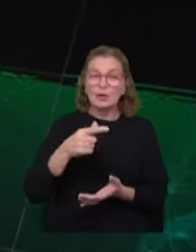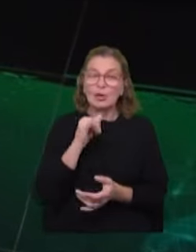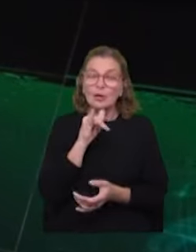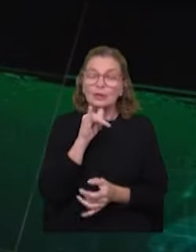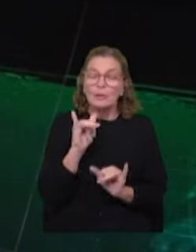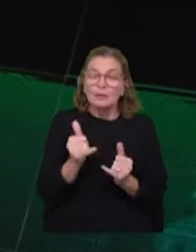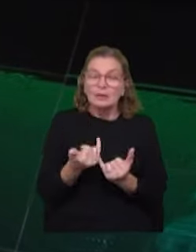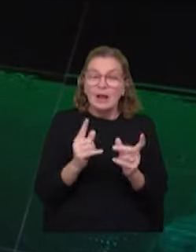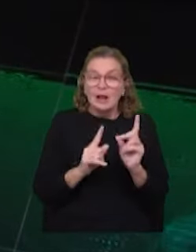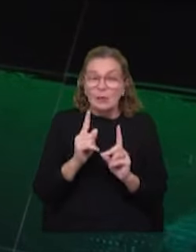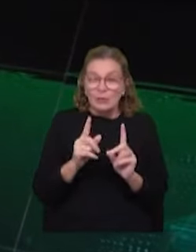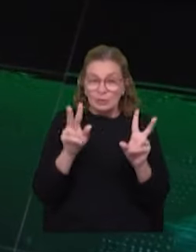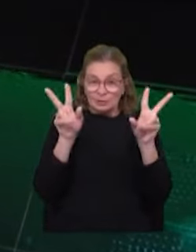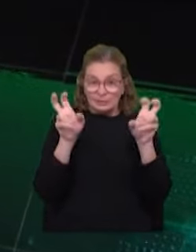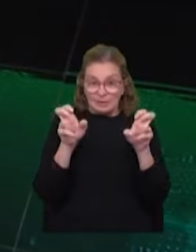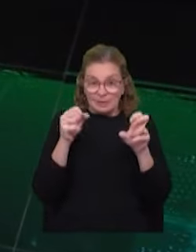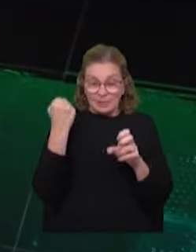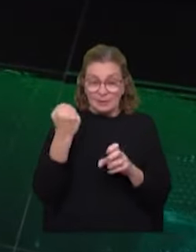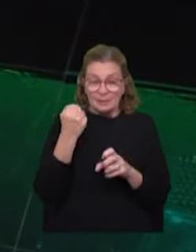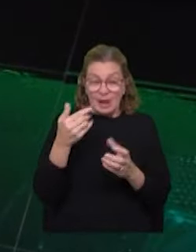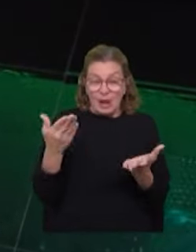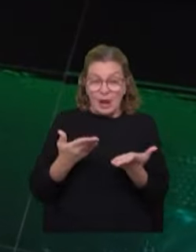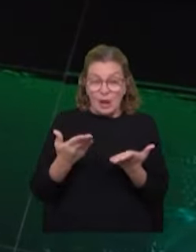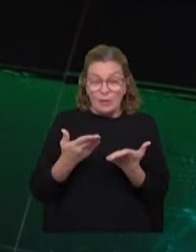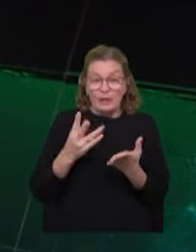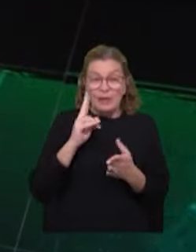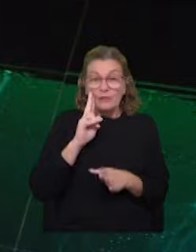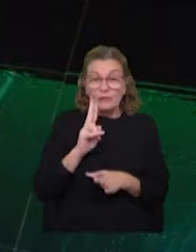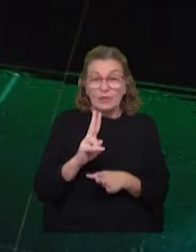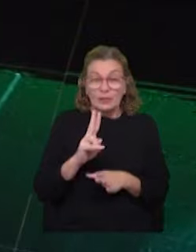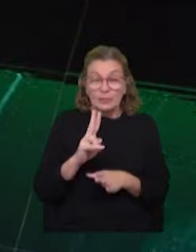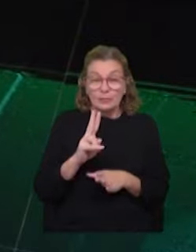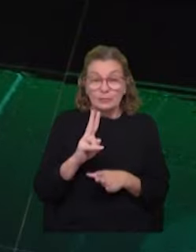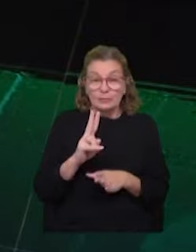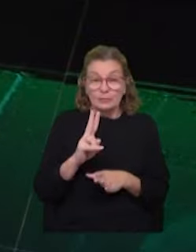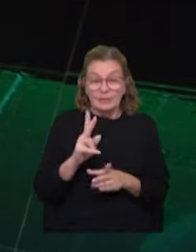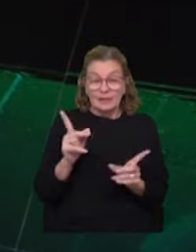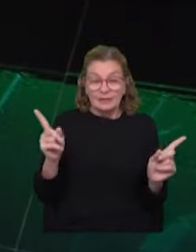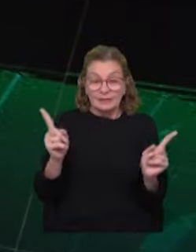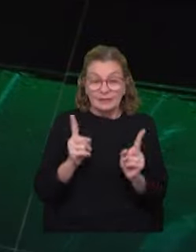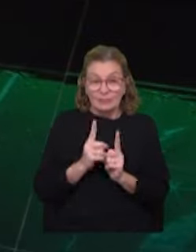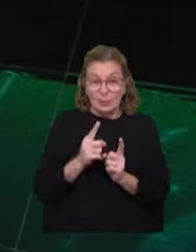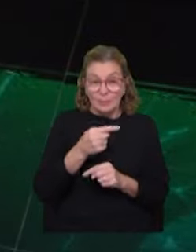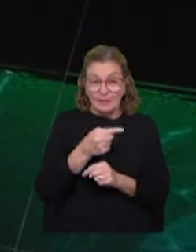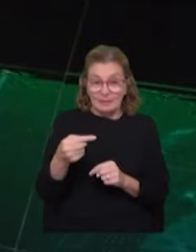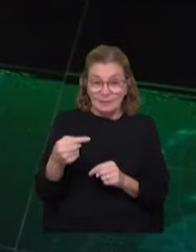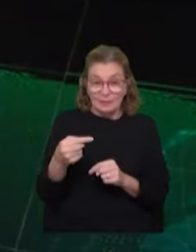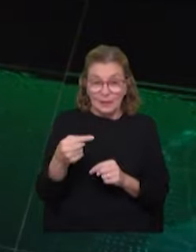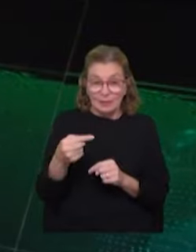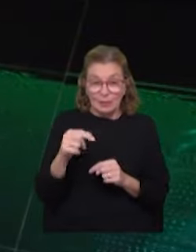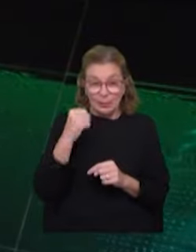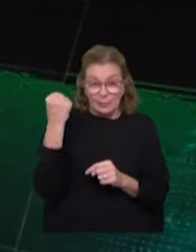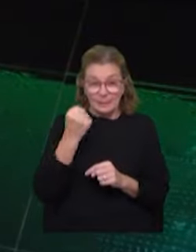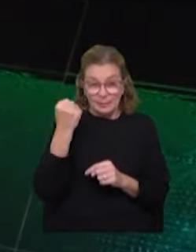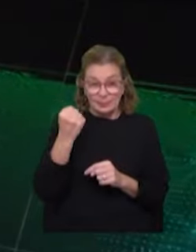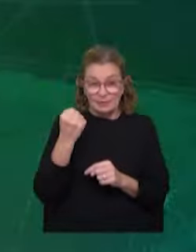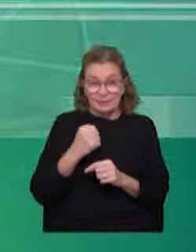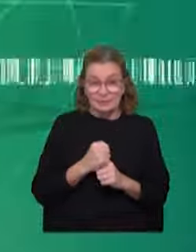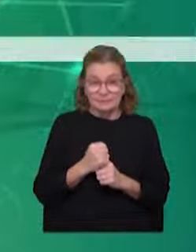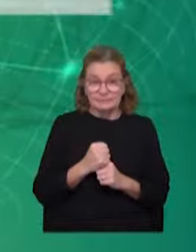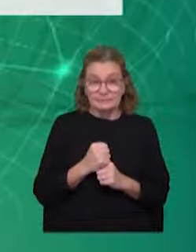alguno de los principales titulares ahora es momento de repasar nuestro habitual resumen de la semana con los hechos más